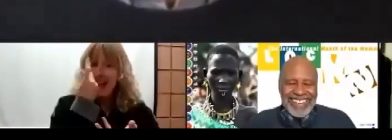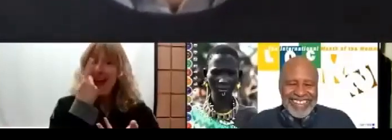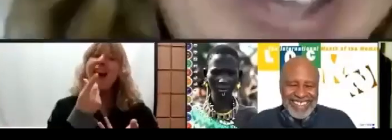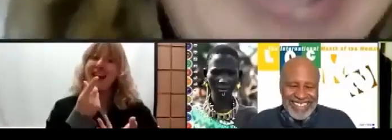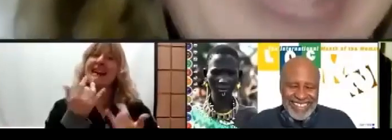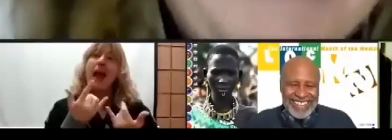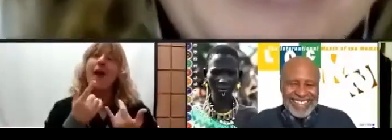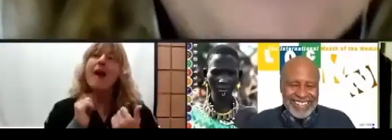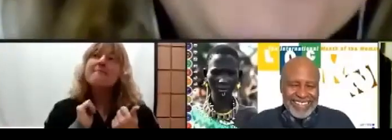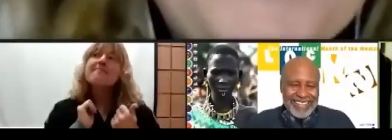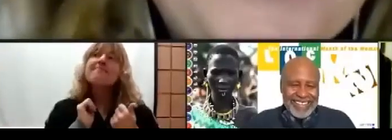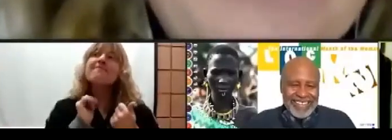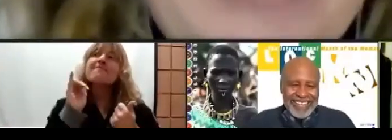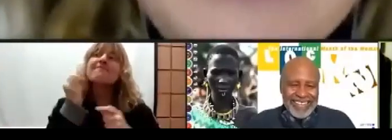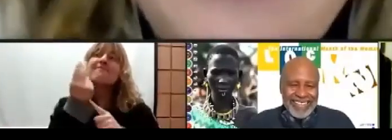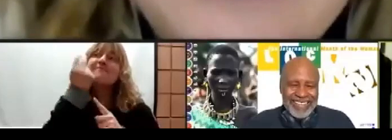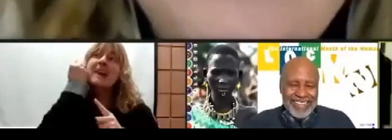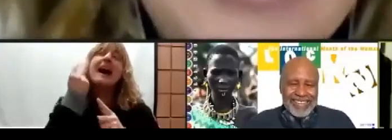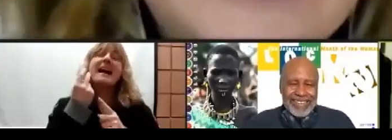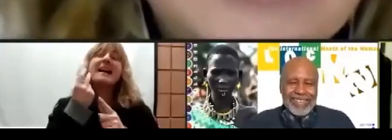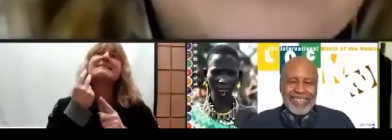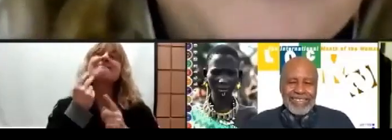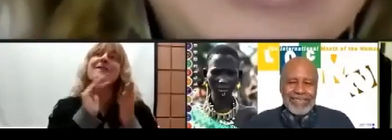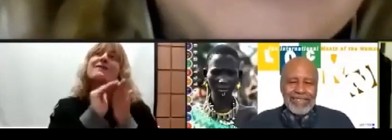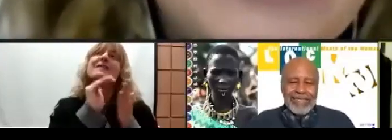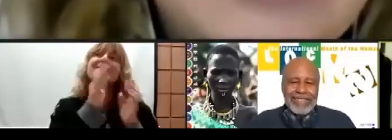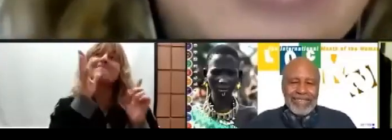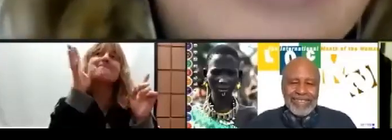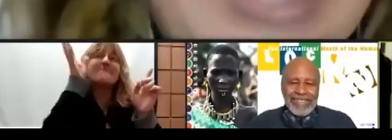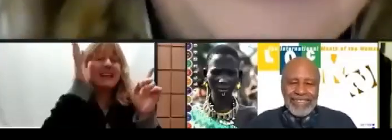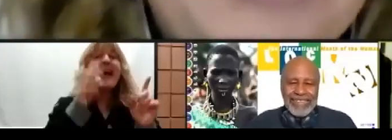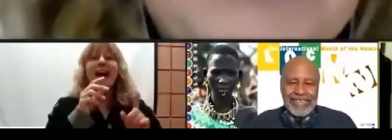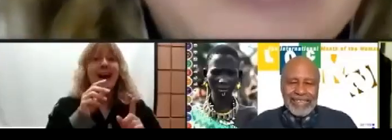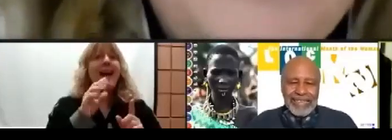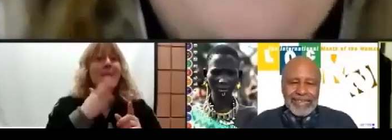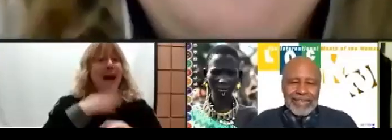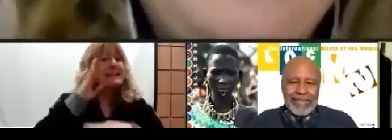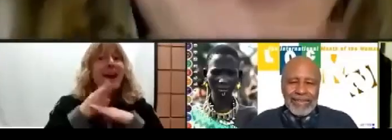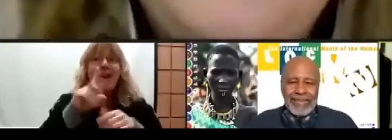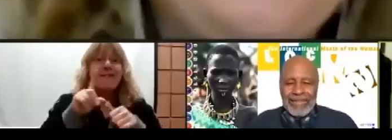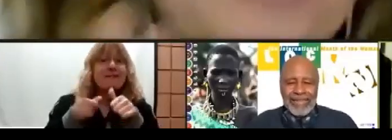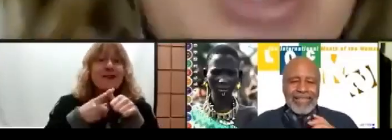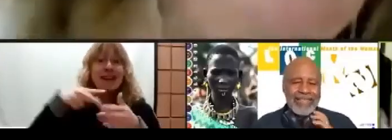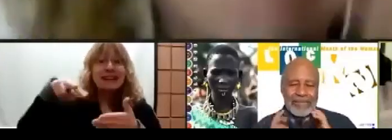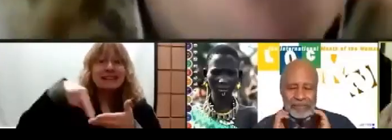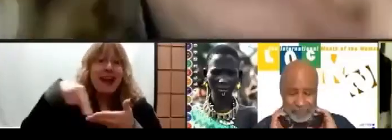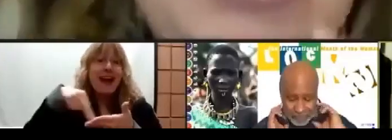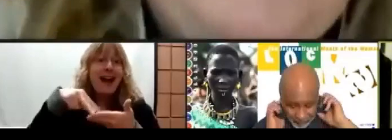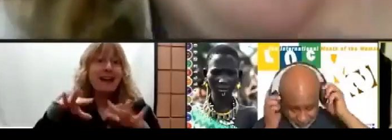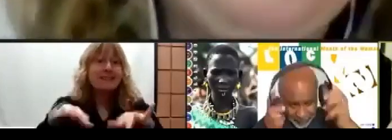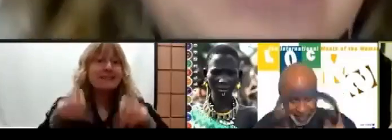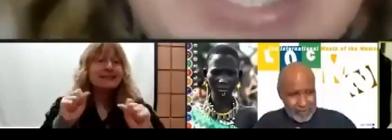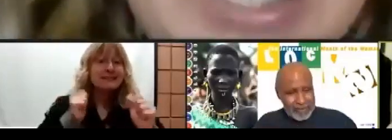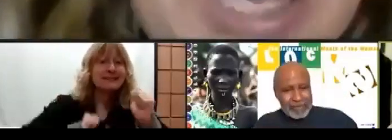mí cuando me encontré como mi mamá que me saludaba y me daba tanta vergüenza cuando estaba chiquito